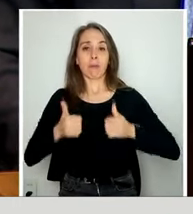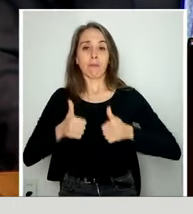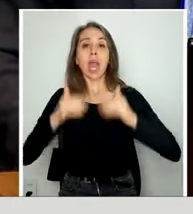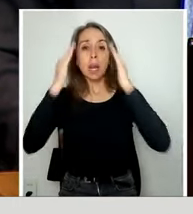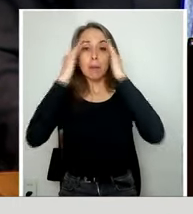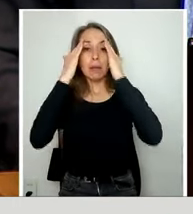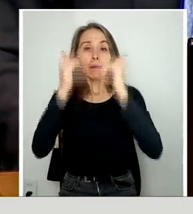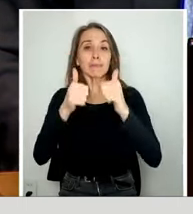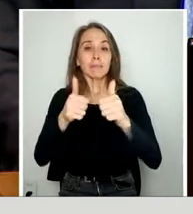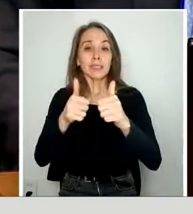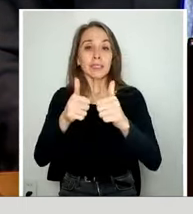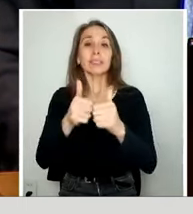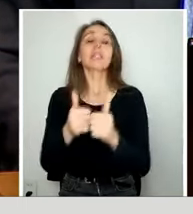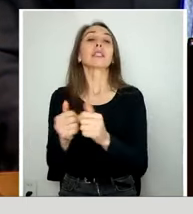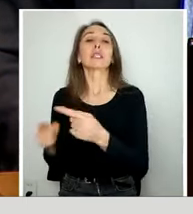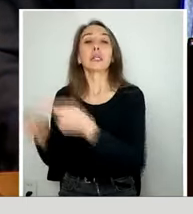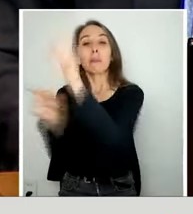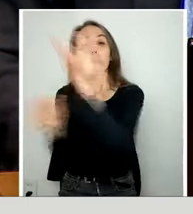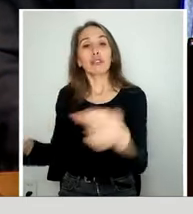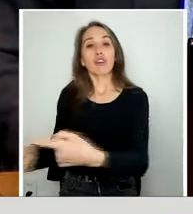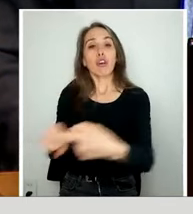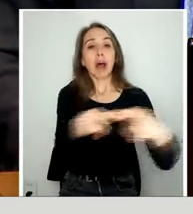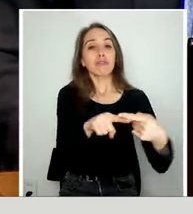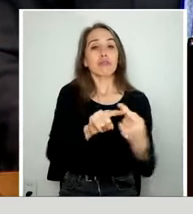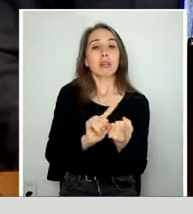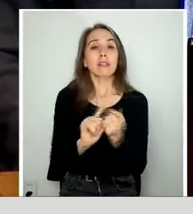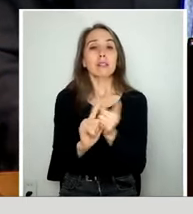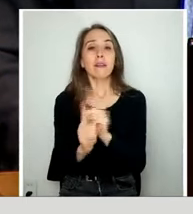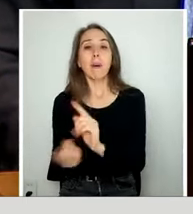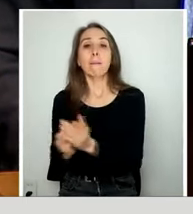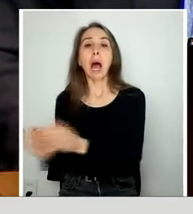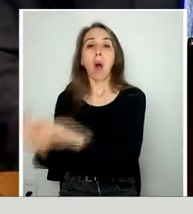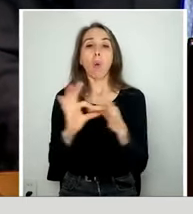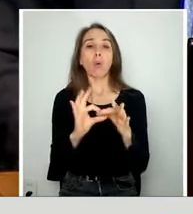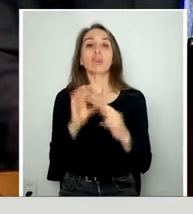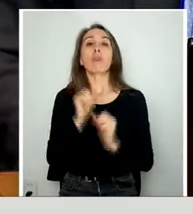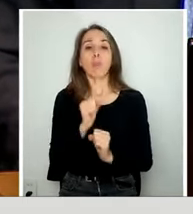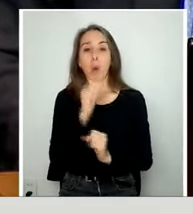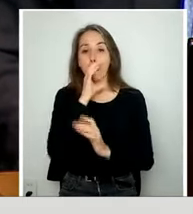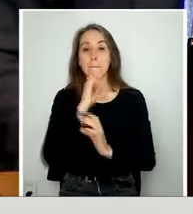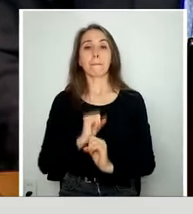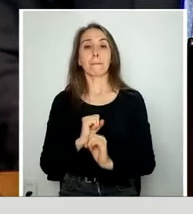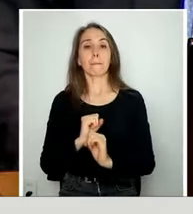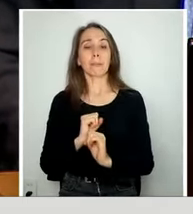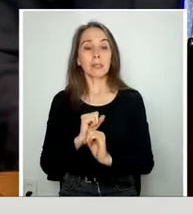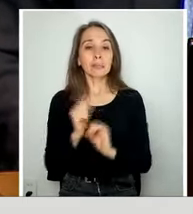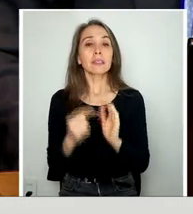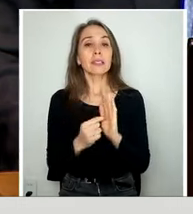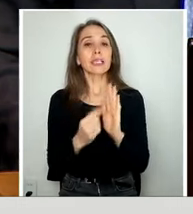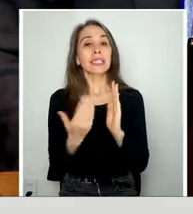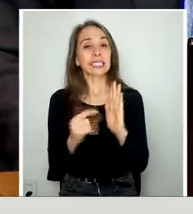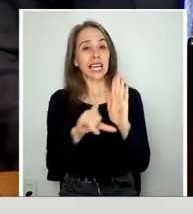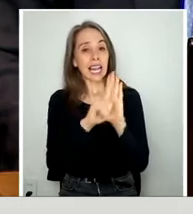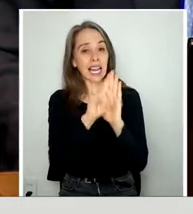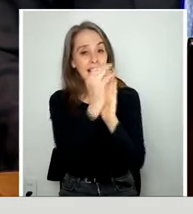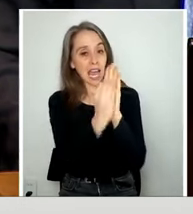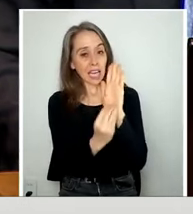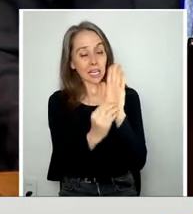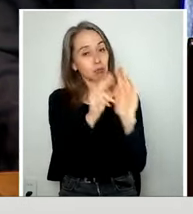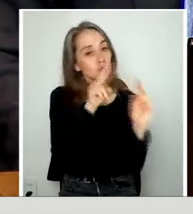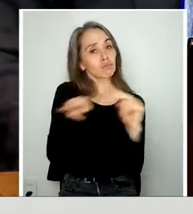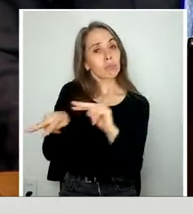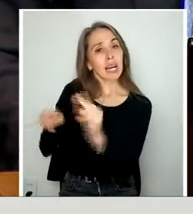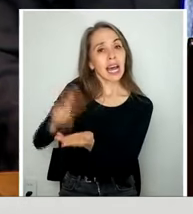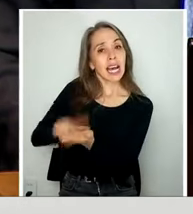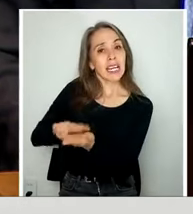más unida y resiliente es también de que nuestras leyes comprendan que esta realidad y